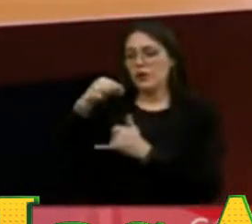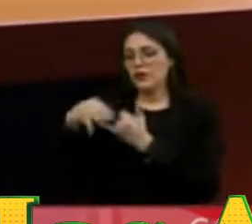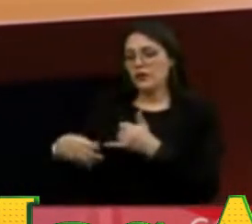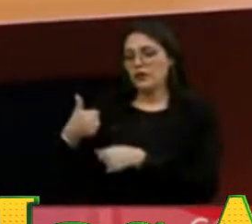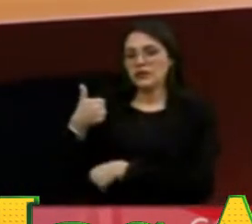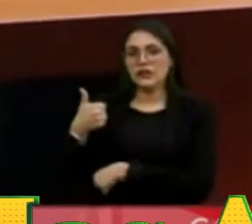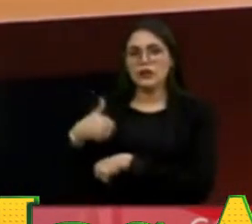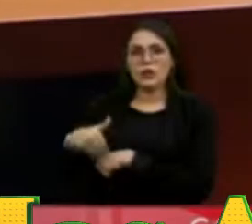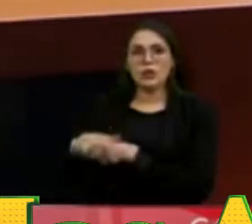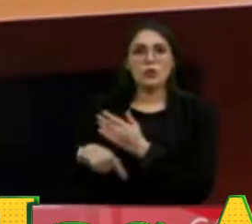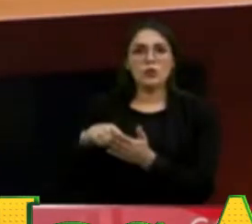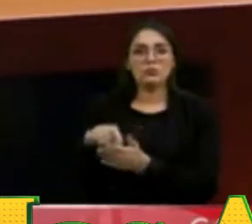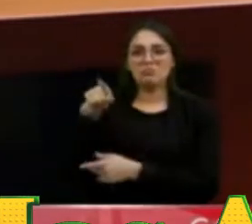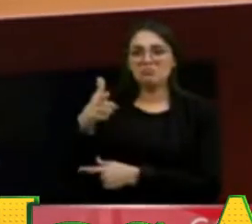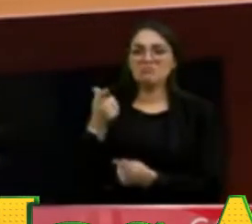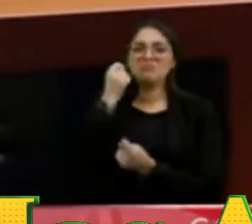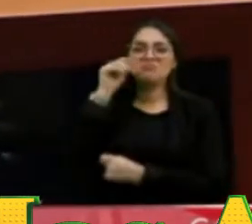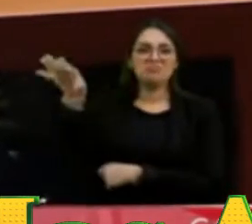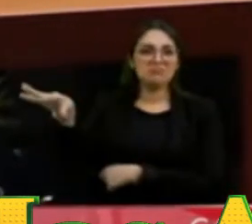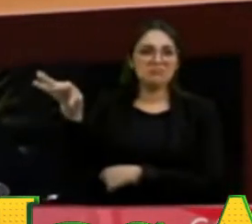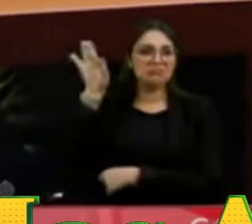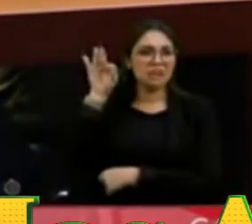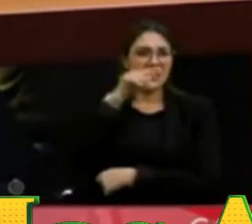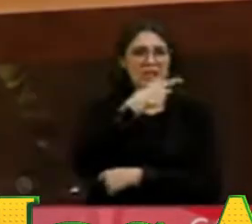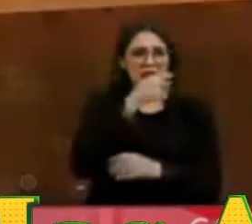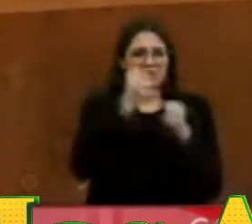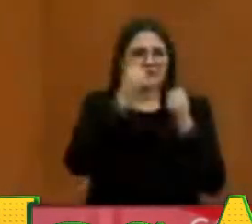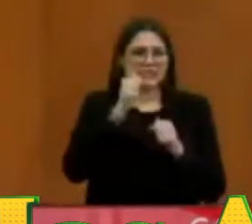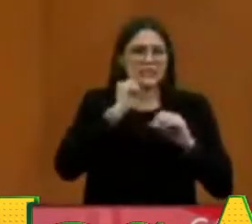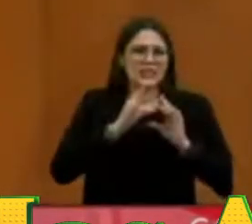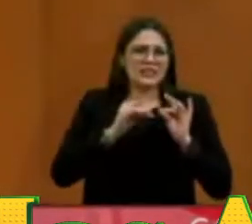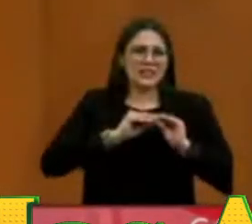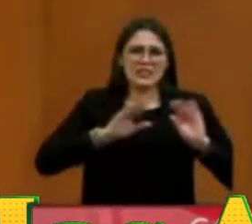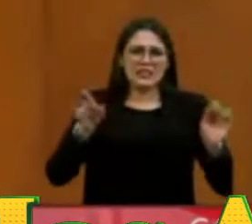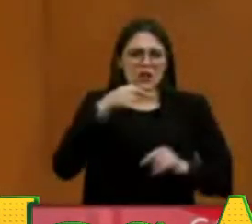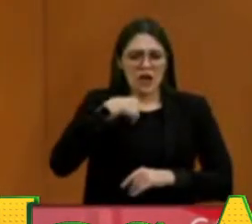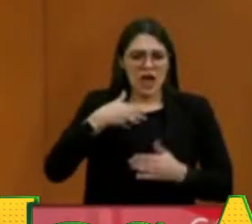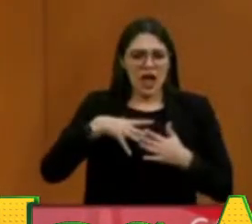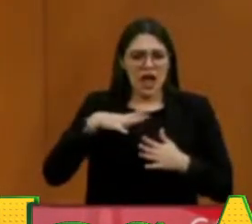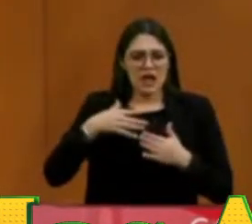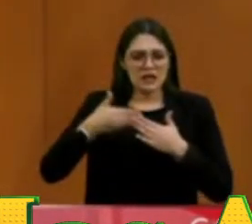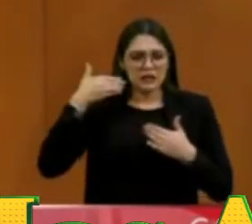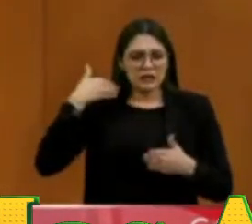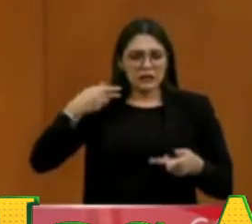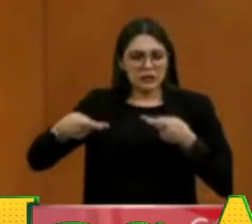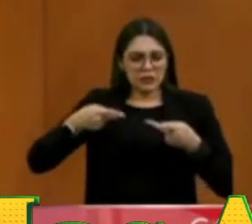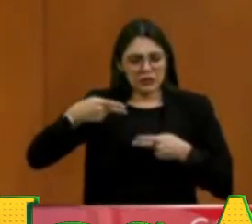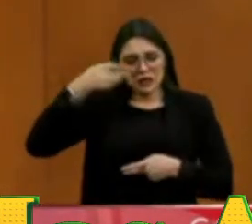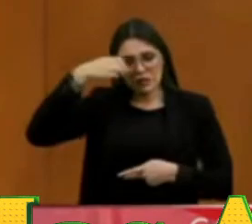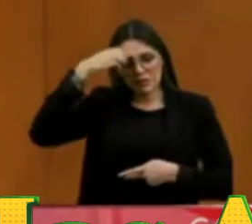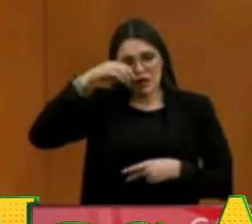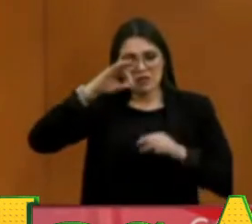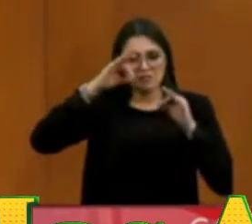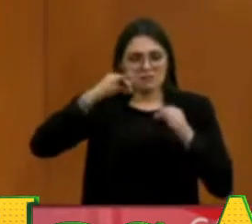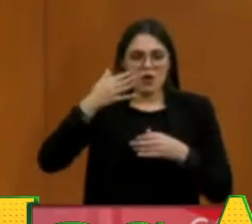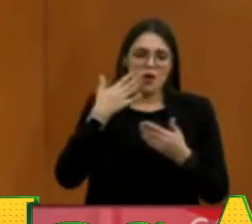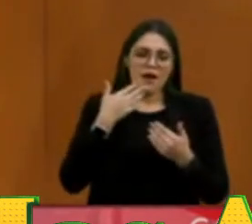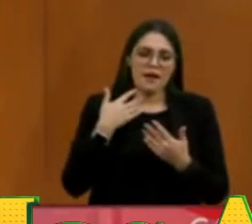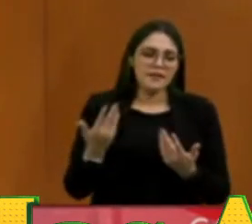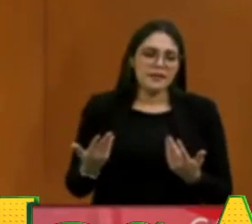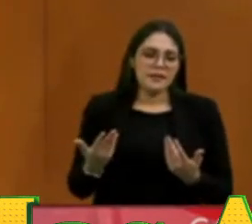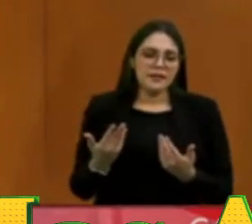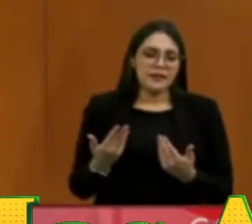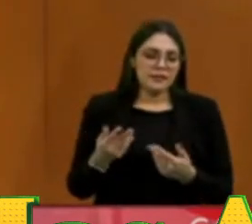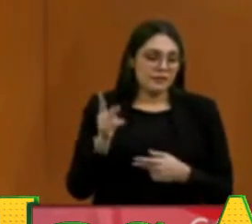eligieron. Y ella claramente ha dicho que no tenía ninguna preparación y ninguna capacidad para ser ministra